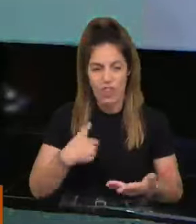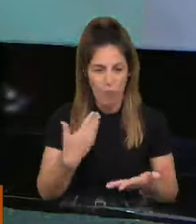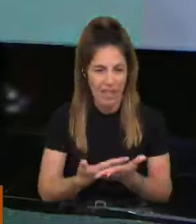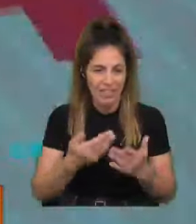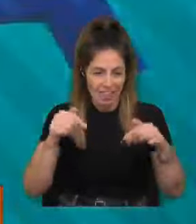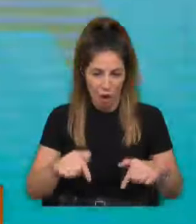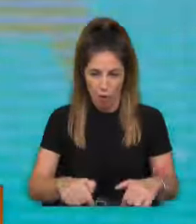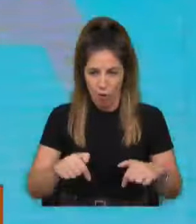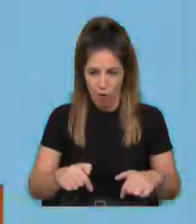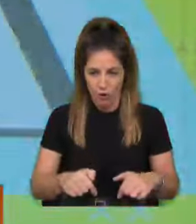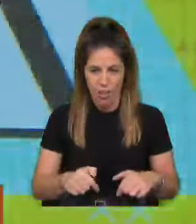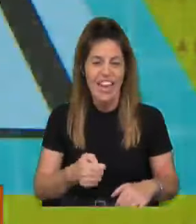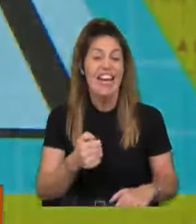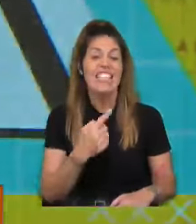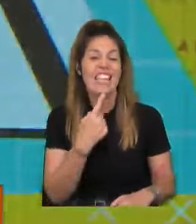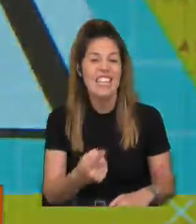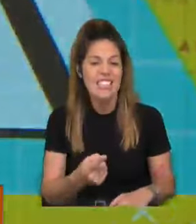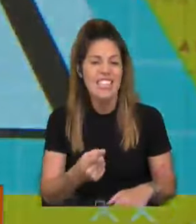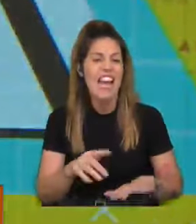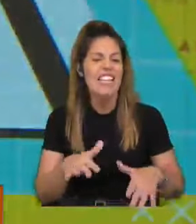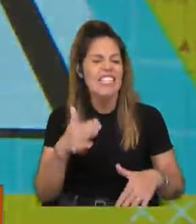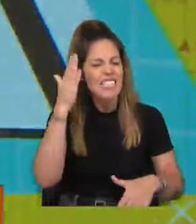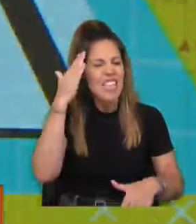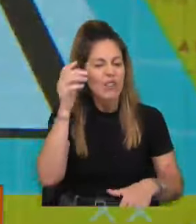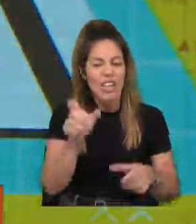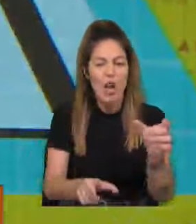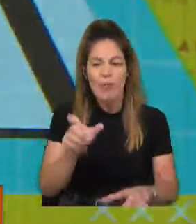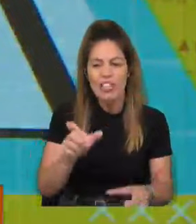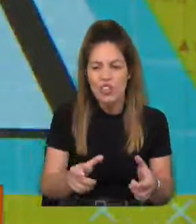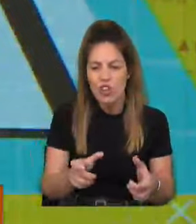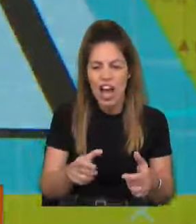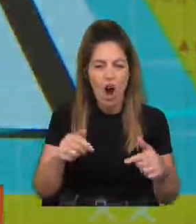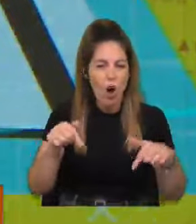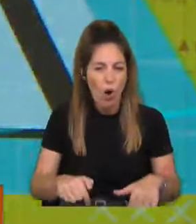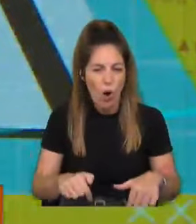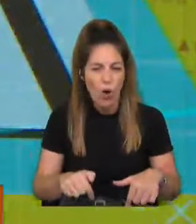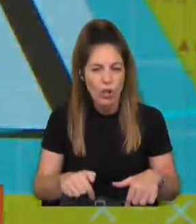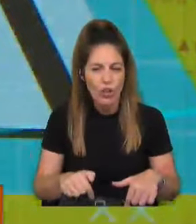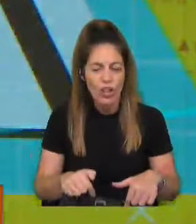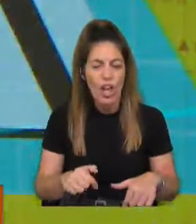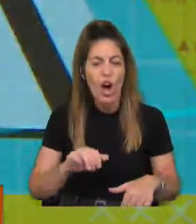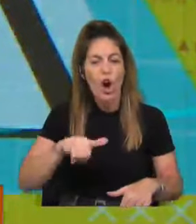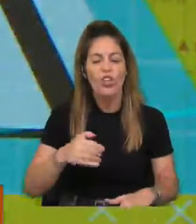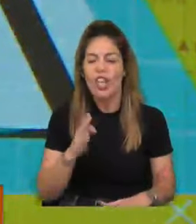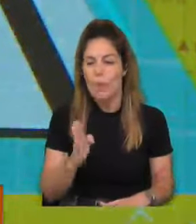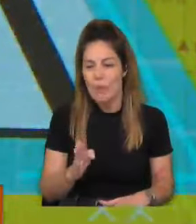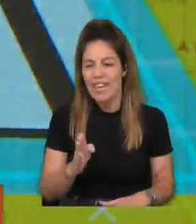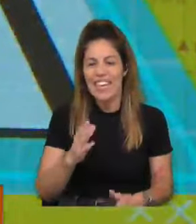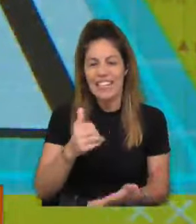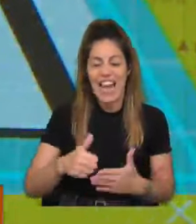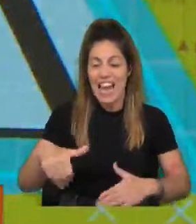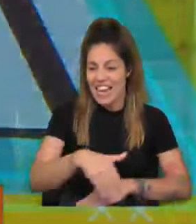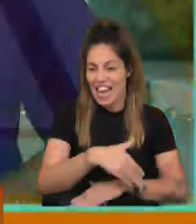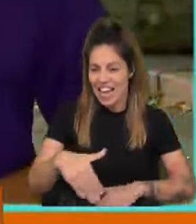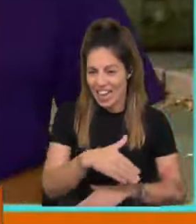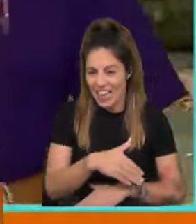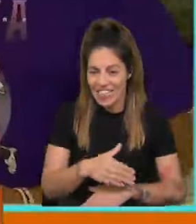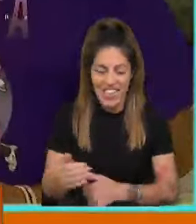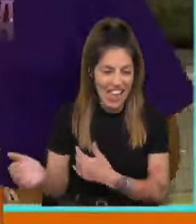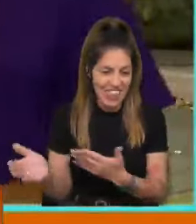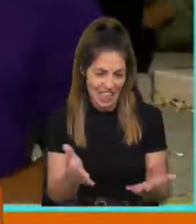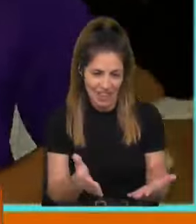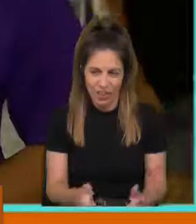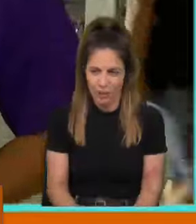día de hoy y recién decía qué sabrá la gente en octubre y qué sabe la gente hoy JP en la calle como cada domingo adelante Juan Pablo cómo estás